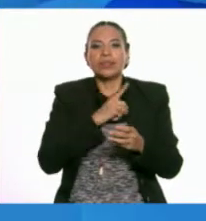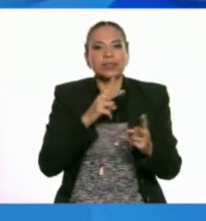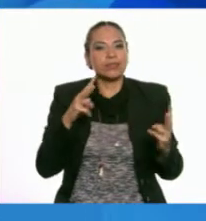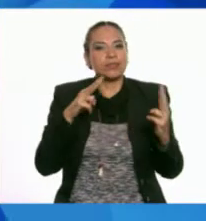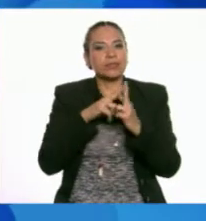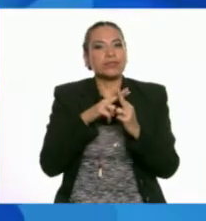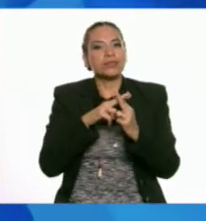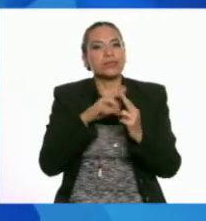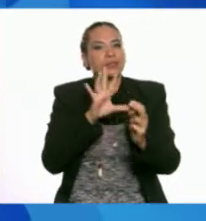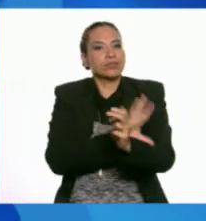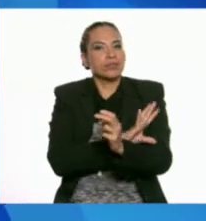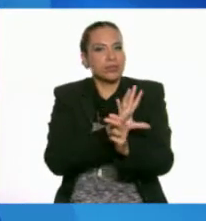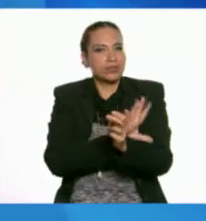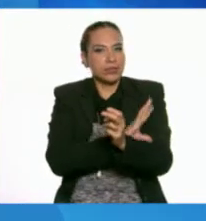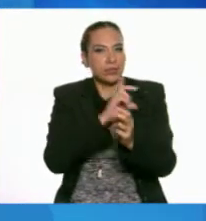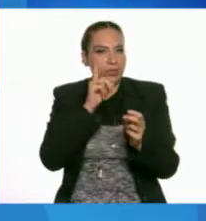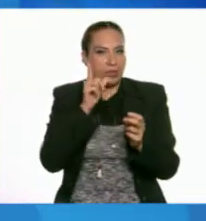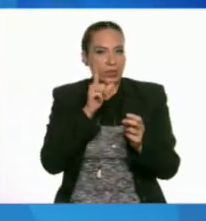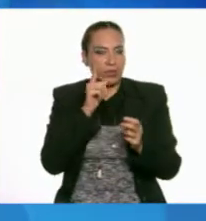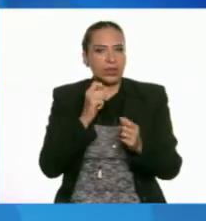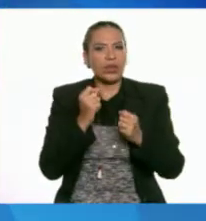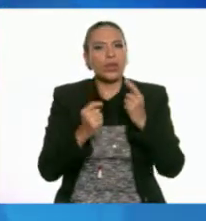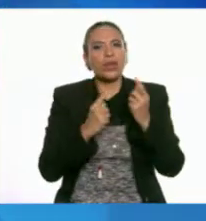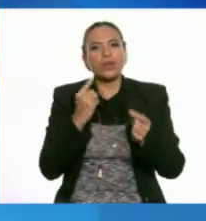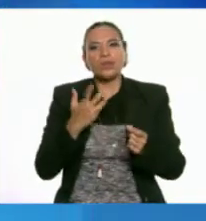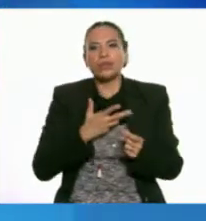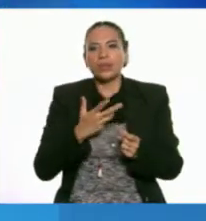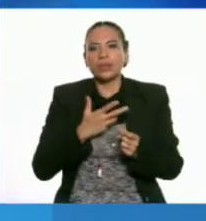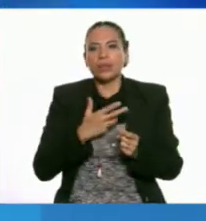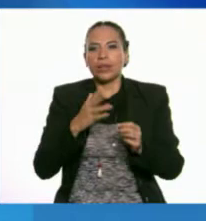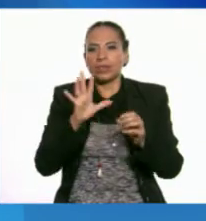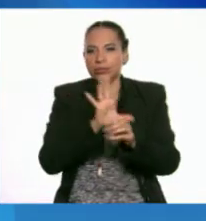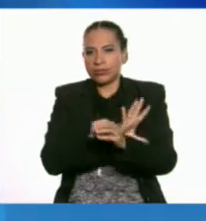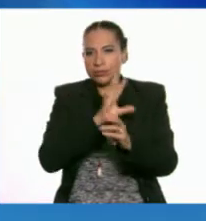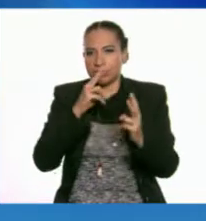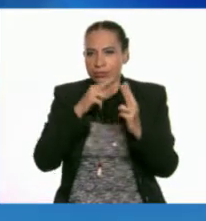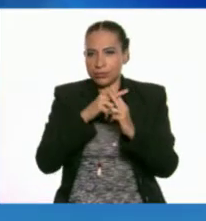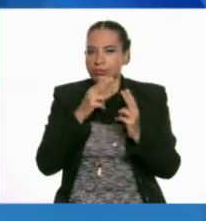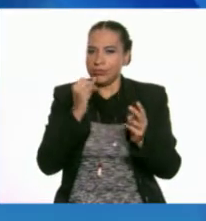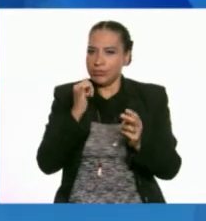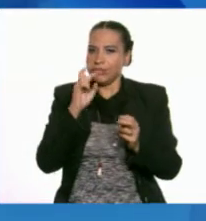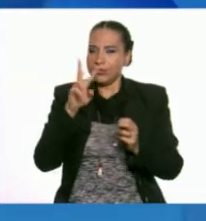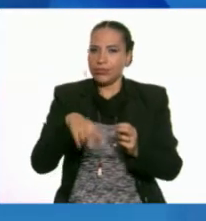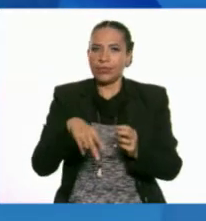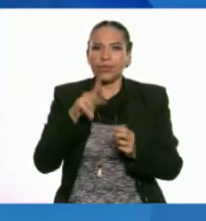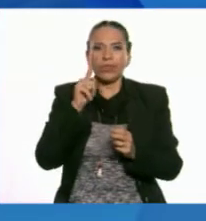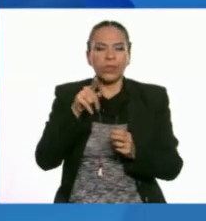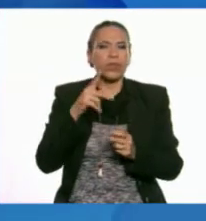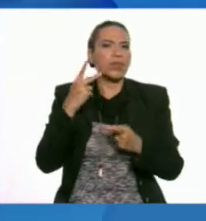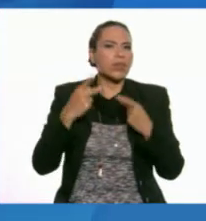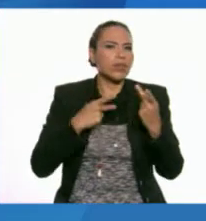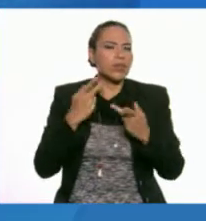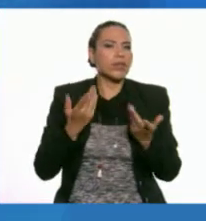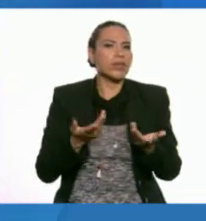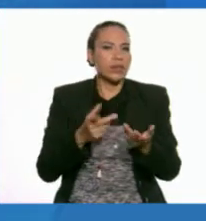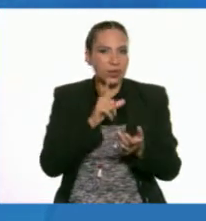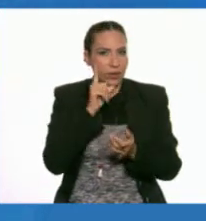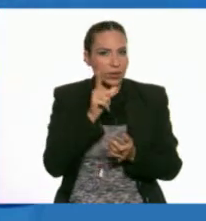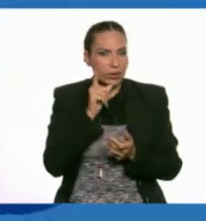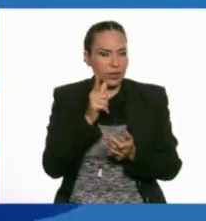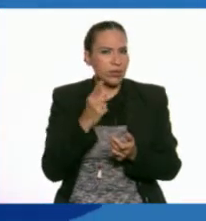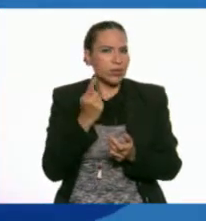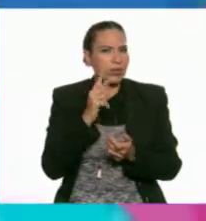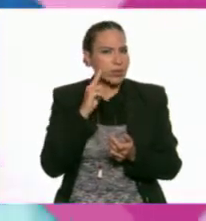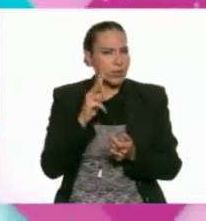conectados a la corriente eléctrica. Exacto, y algunos que tengan el apagador, ¿cierto? Sí. Pero me vas a preguntar, ¿electricidad? ¿Qué